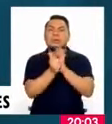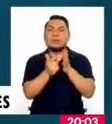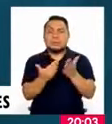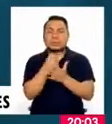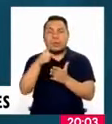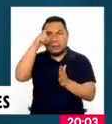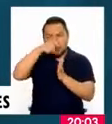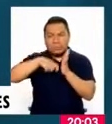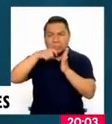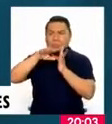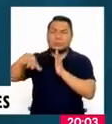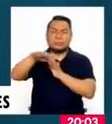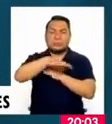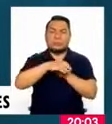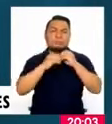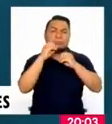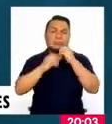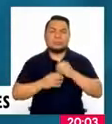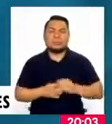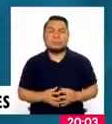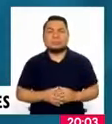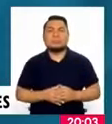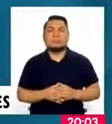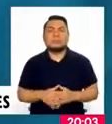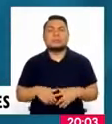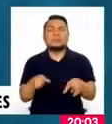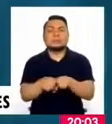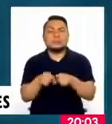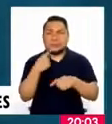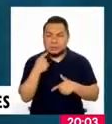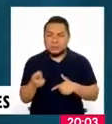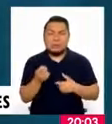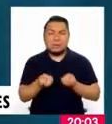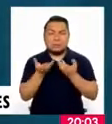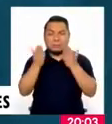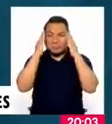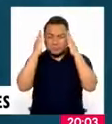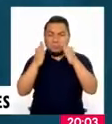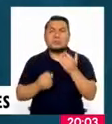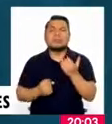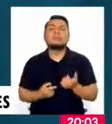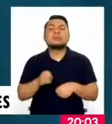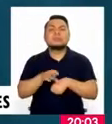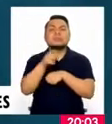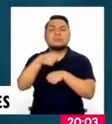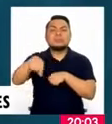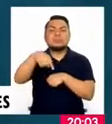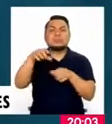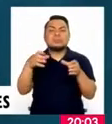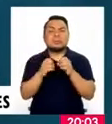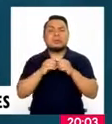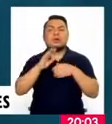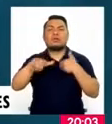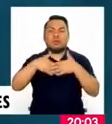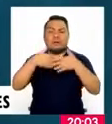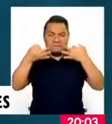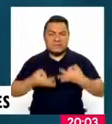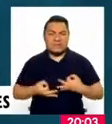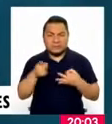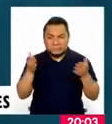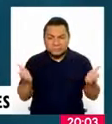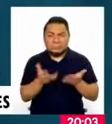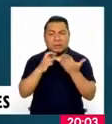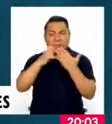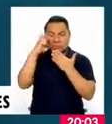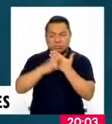pequeña minería y minería artesanal. Además, brindar asistencia técnica a los mineros en vías de formalización e impulsar